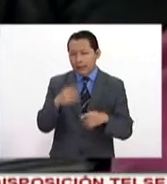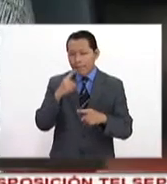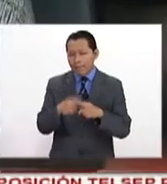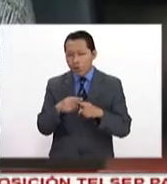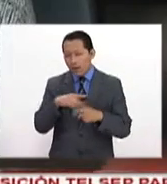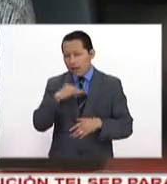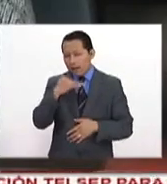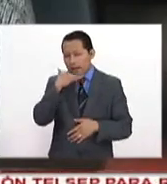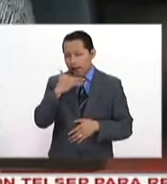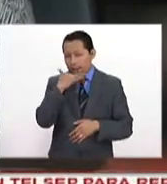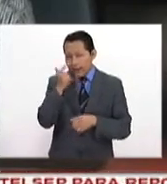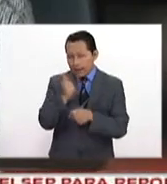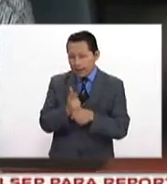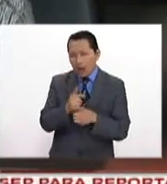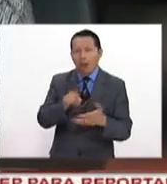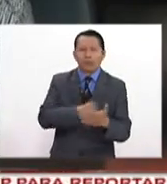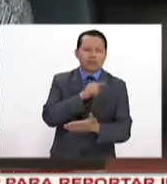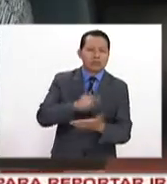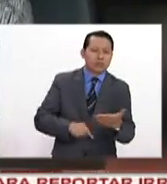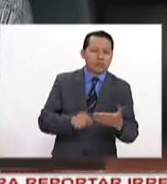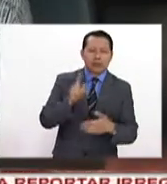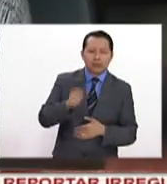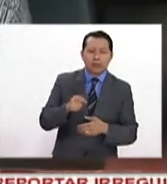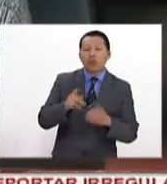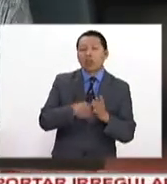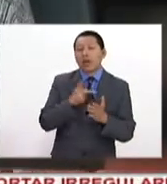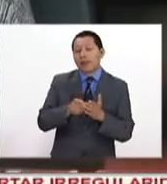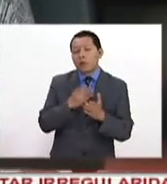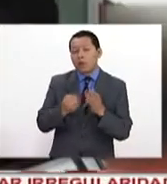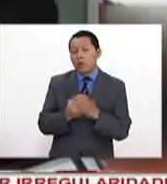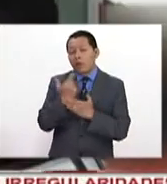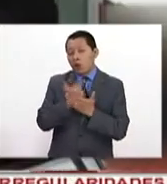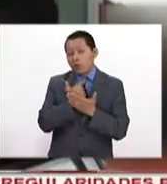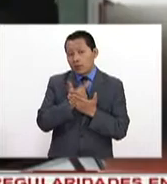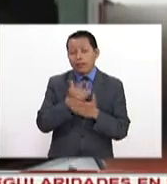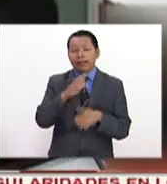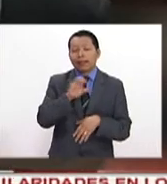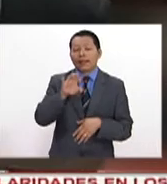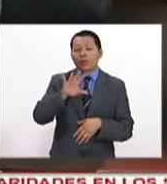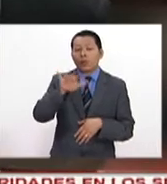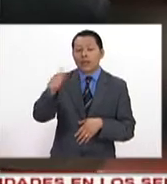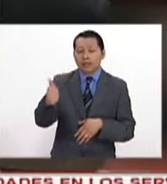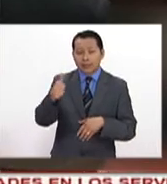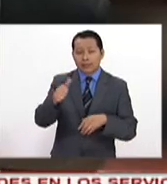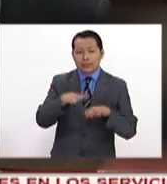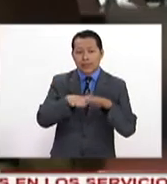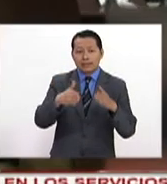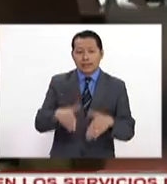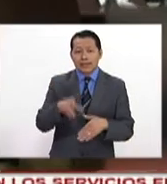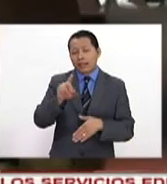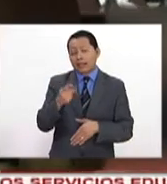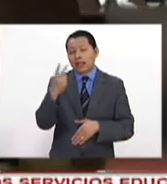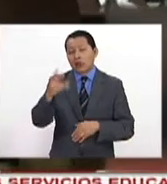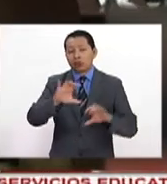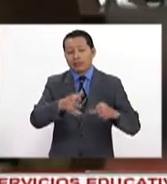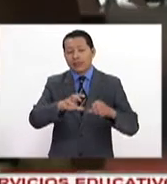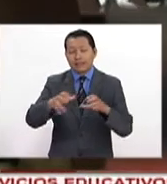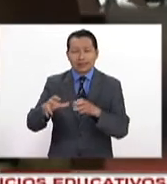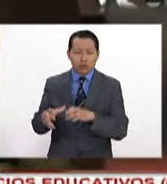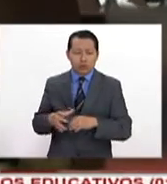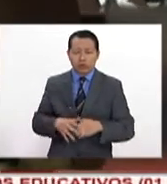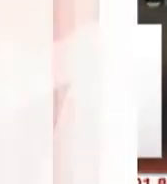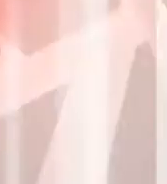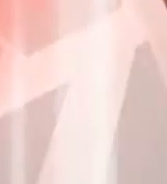presentar irregularidades. Además, ordenó un nuevo cómputo en 556 casillas de 32 distritos